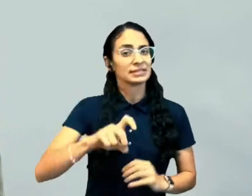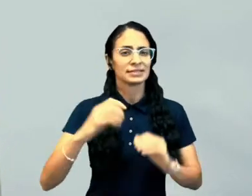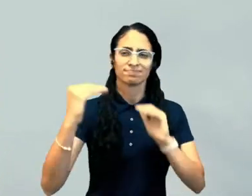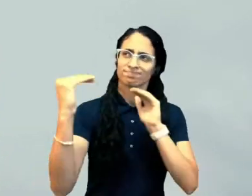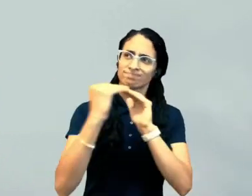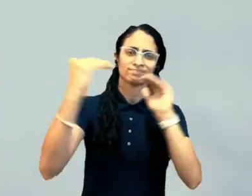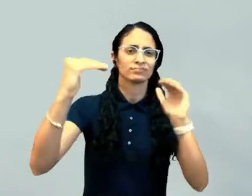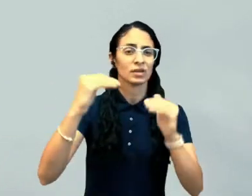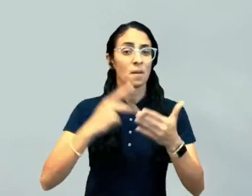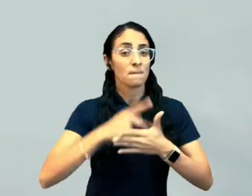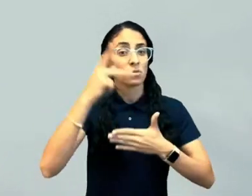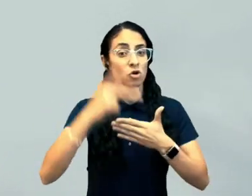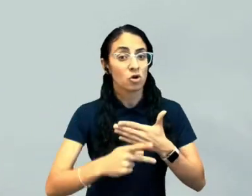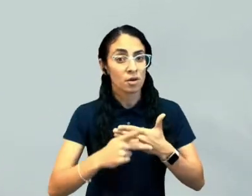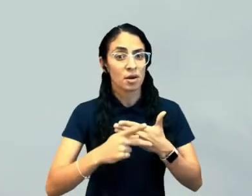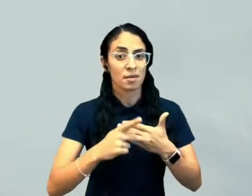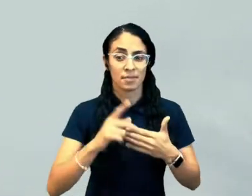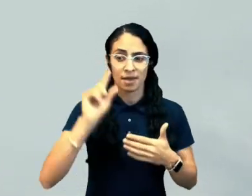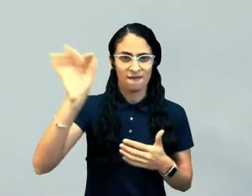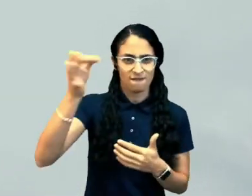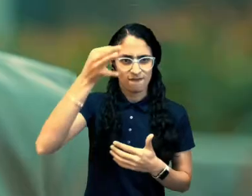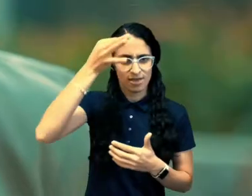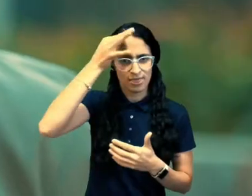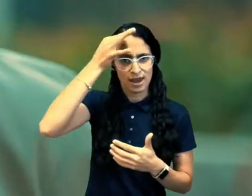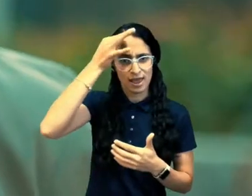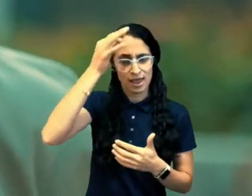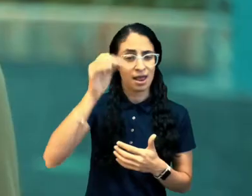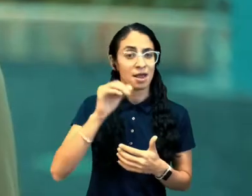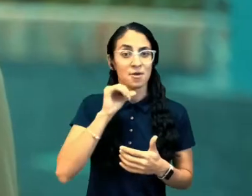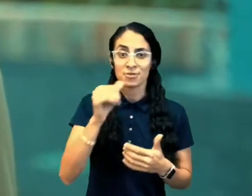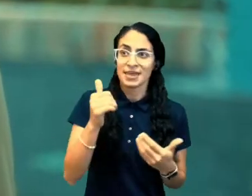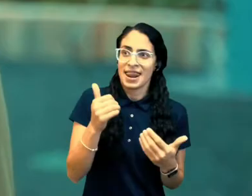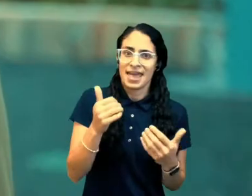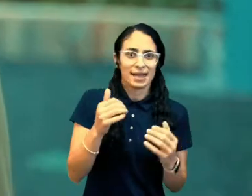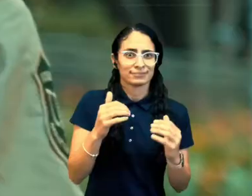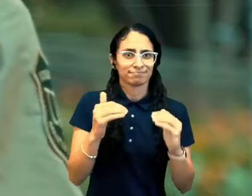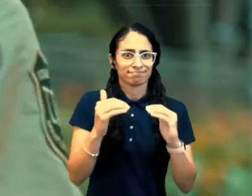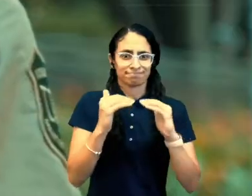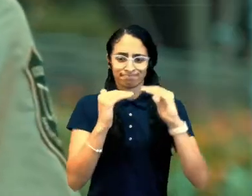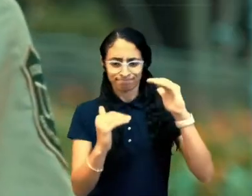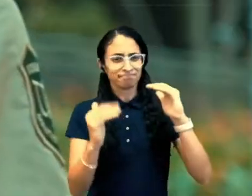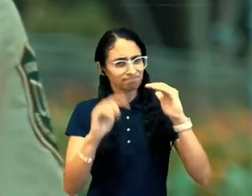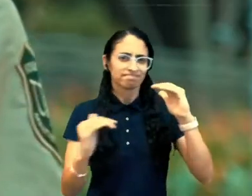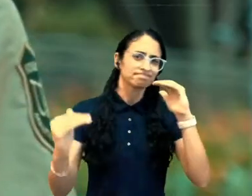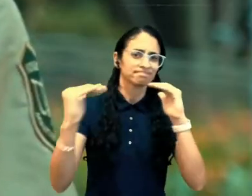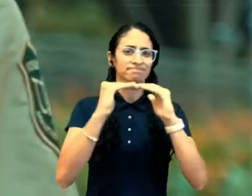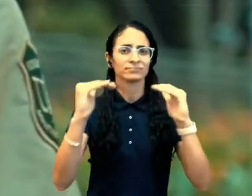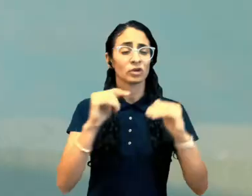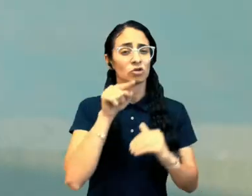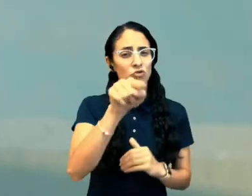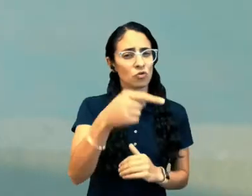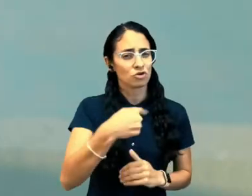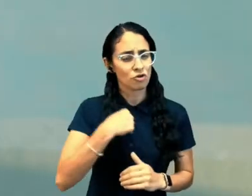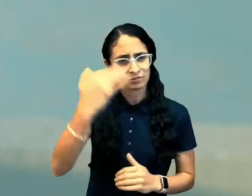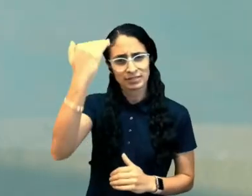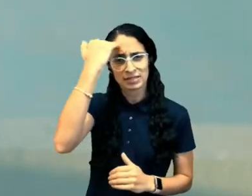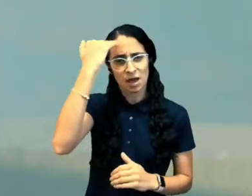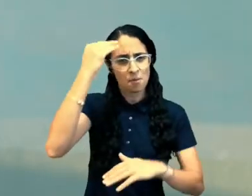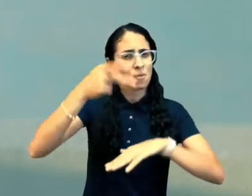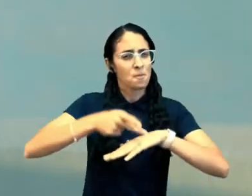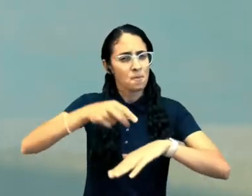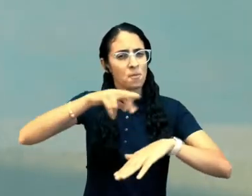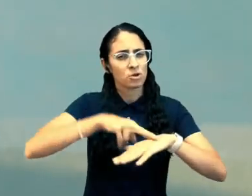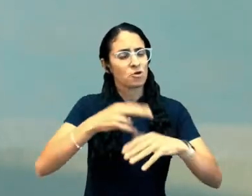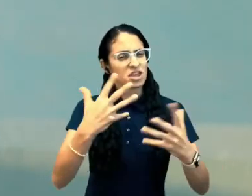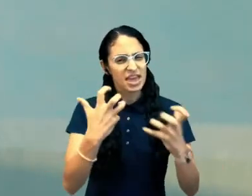con igualdad en los programas sociales del gobierno federal, no tiene cabida en la democracia. Tú y yo sabemos